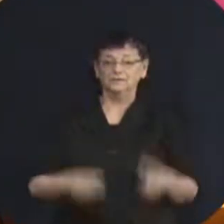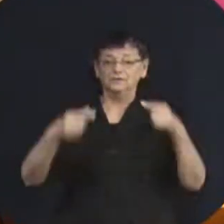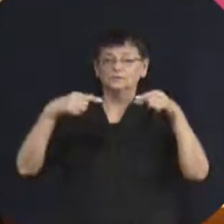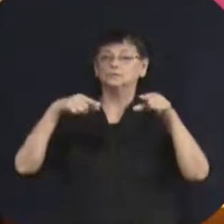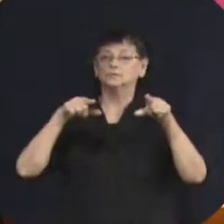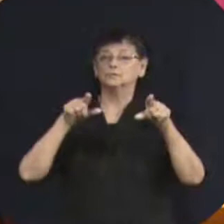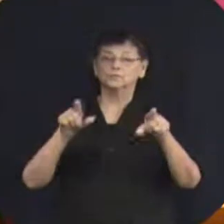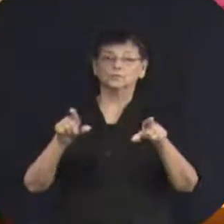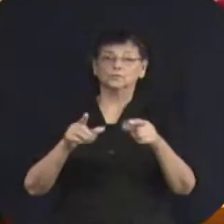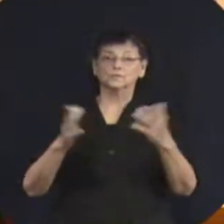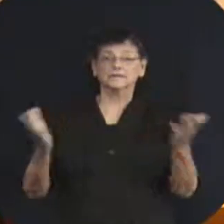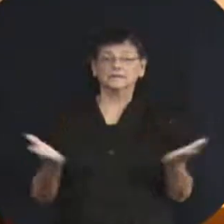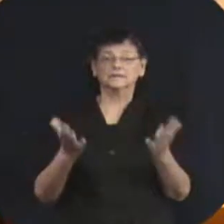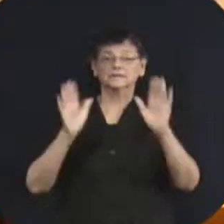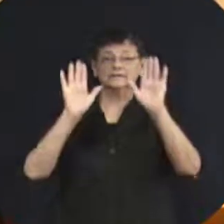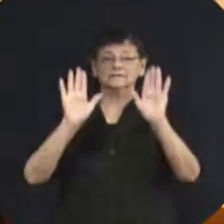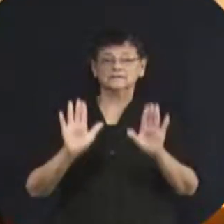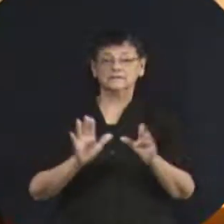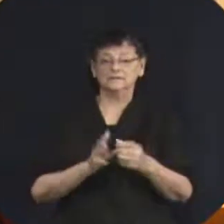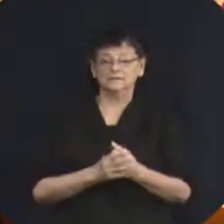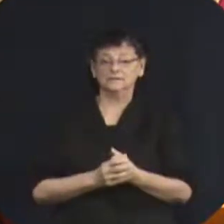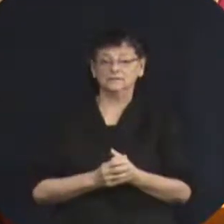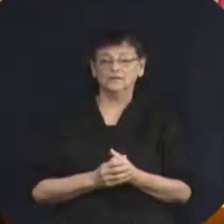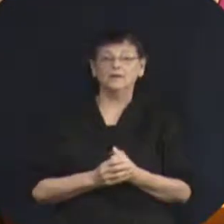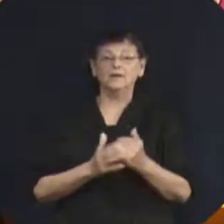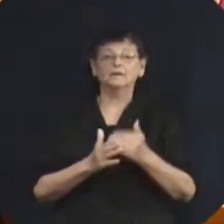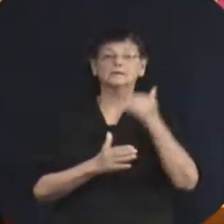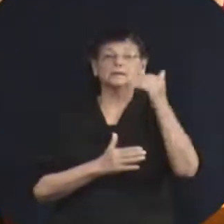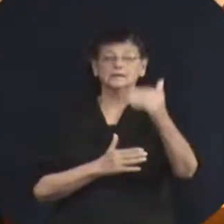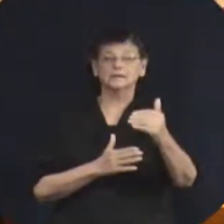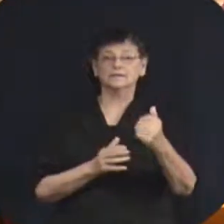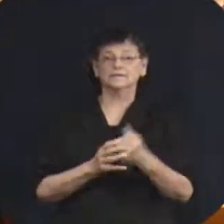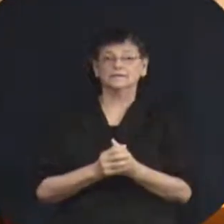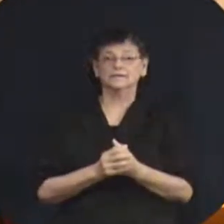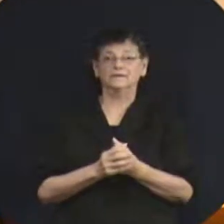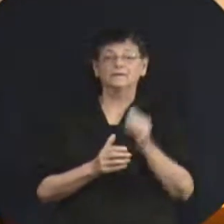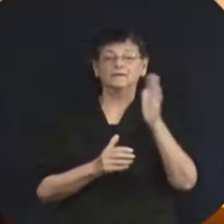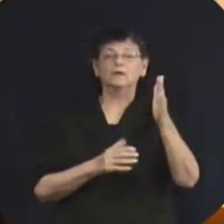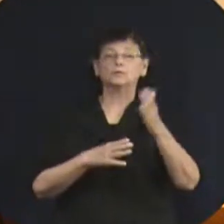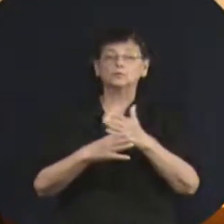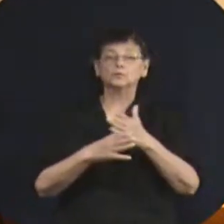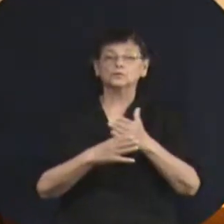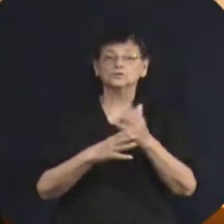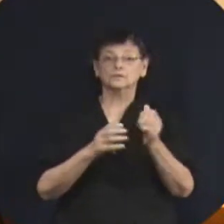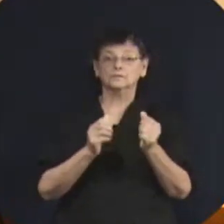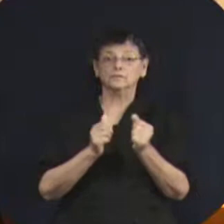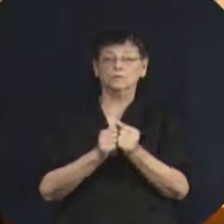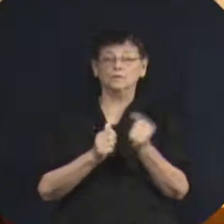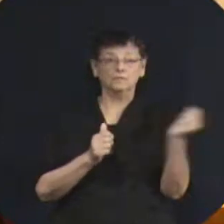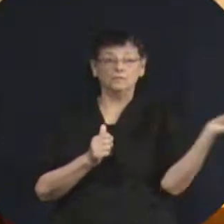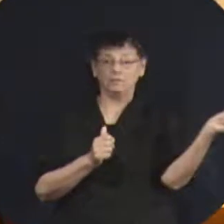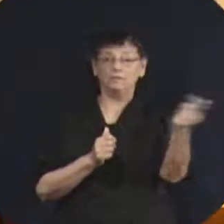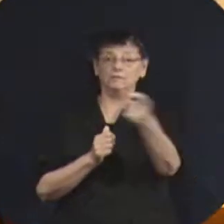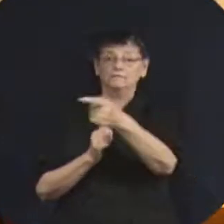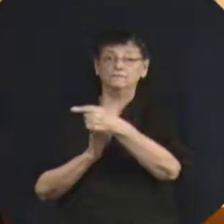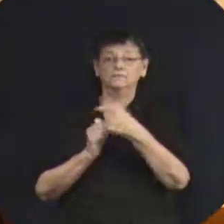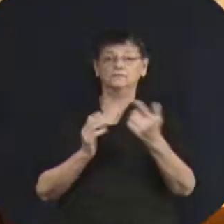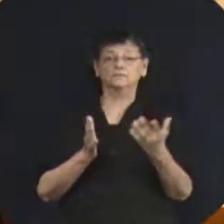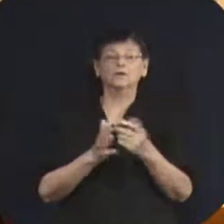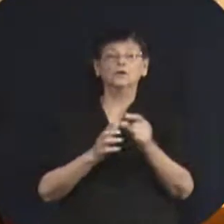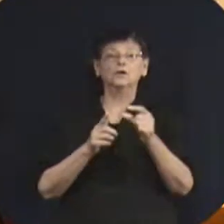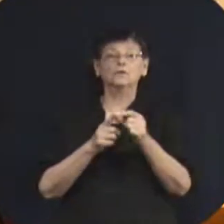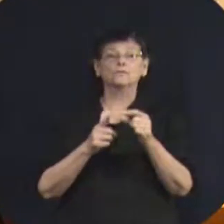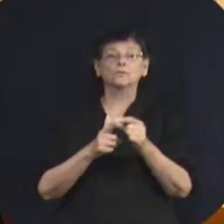Durante este domingo y el próximo, que son los que voy a compartir con todos ustedes,